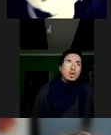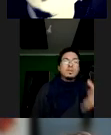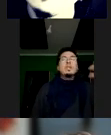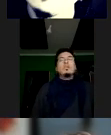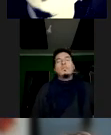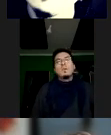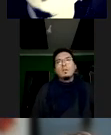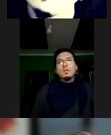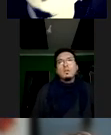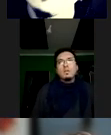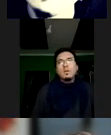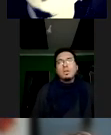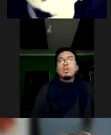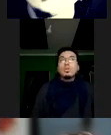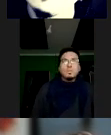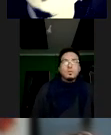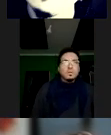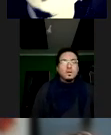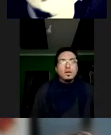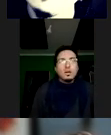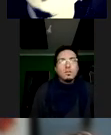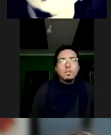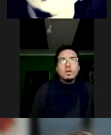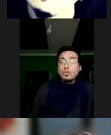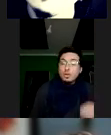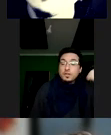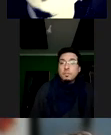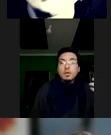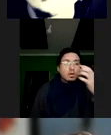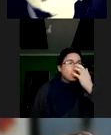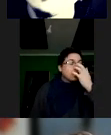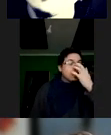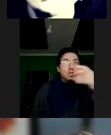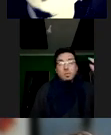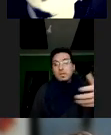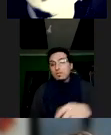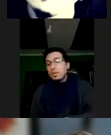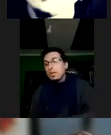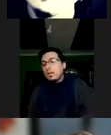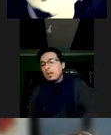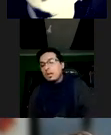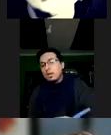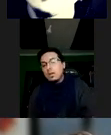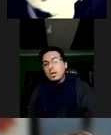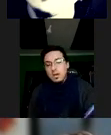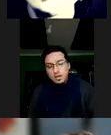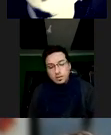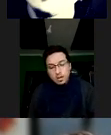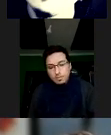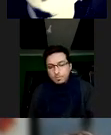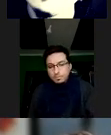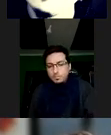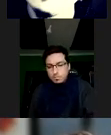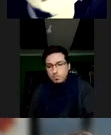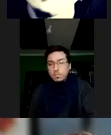no agrego tantos conceptos en el PPT, y yo se los explico. Entonces justamente eso ustedes tienen que